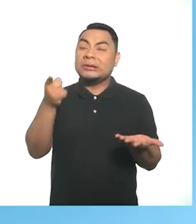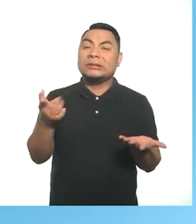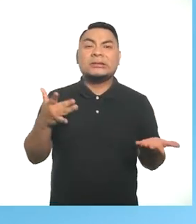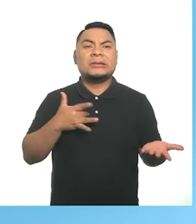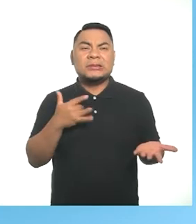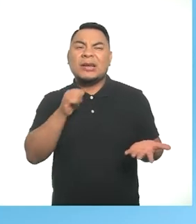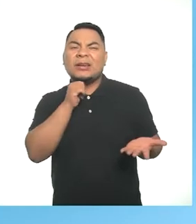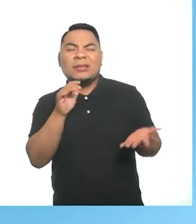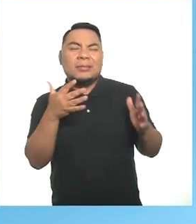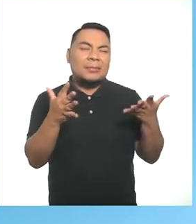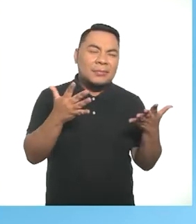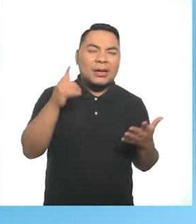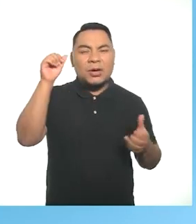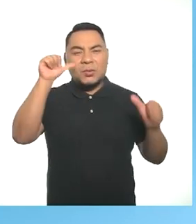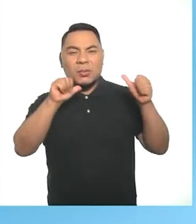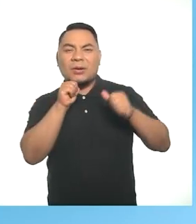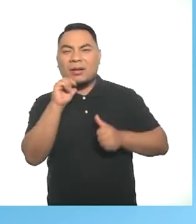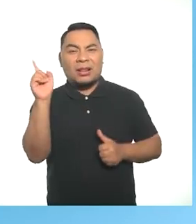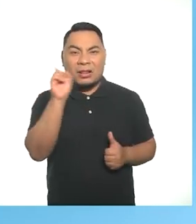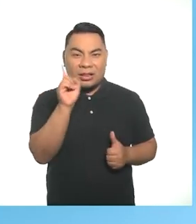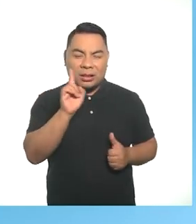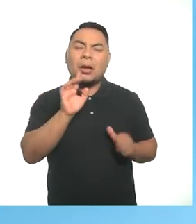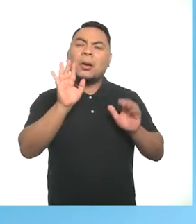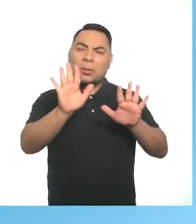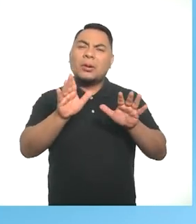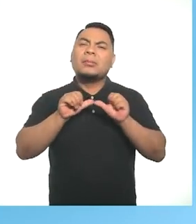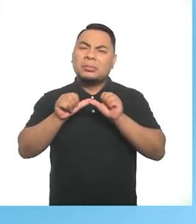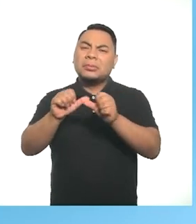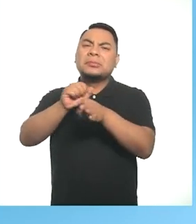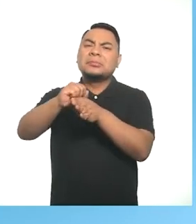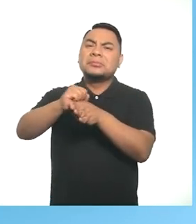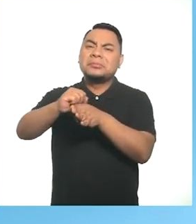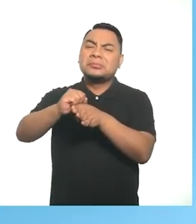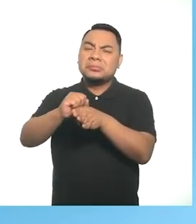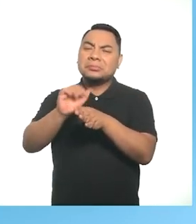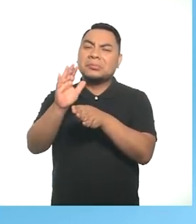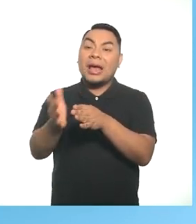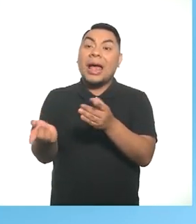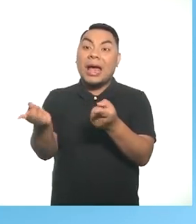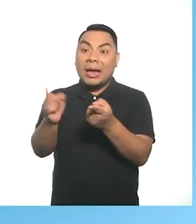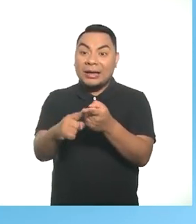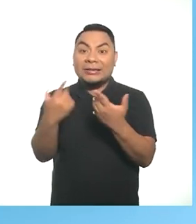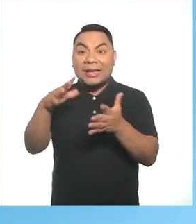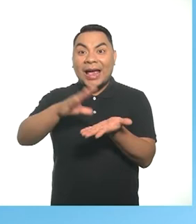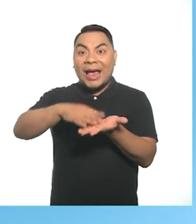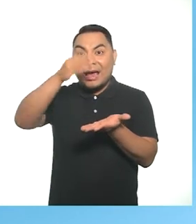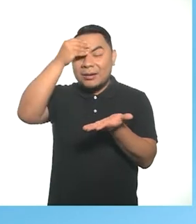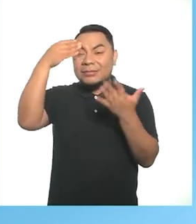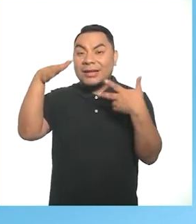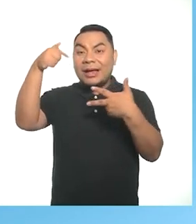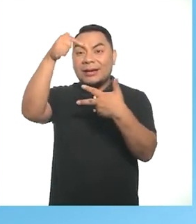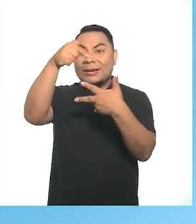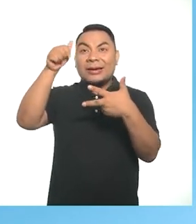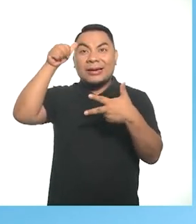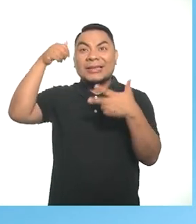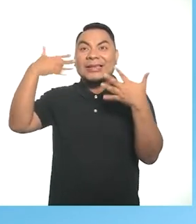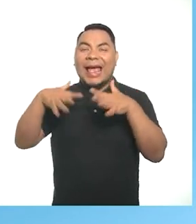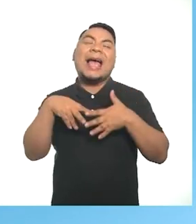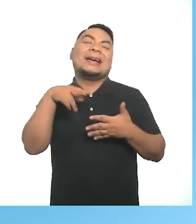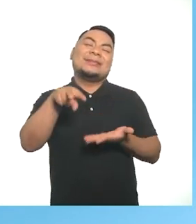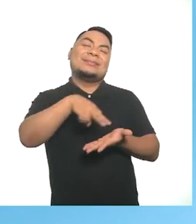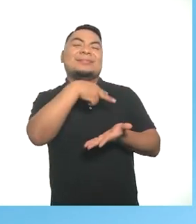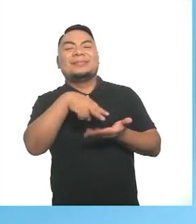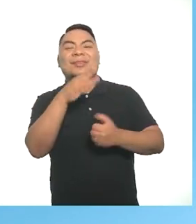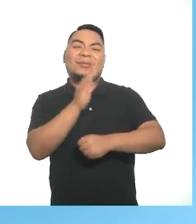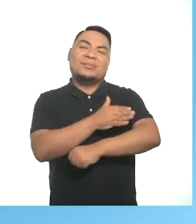todavía no se siente segura o seguro, pueden seguir practicando hasta que se familiarice un